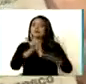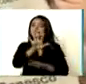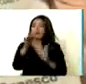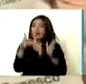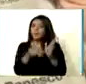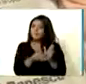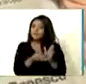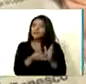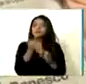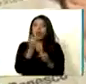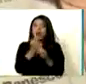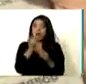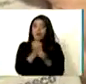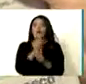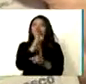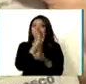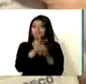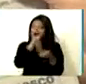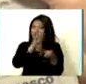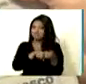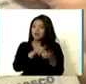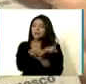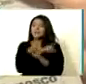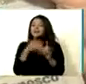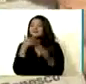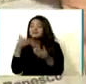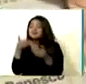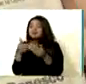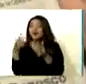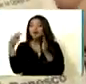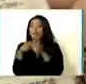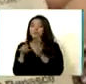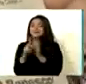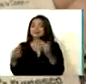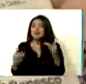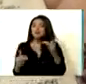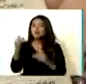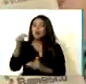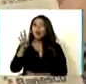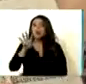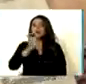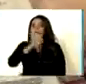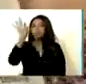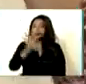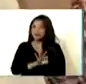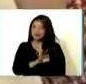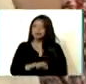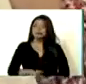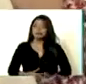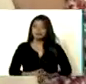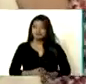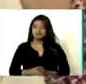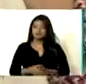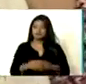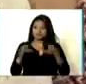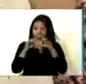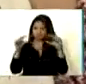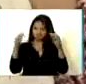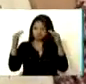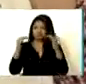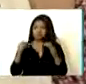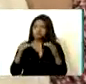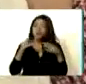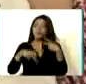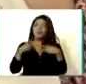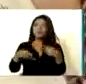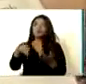95.000 puestos de trabajo directo y al cierre del 2016 tendrá un crecimiento del 4%. En la parte inferior dice, materia prima,